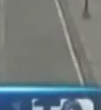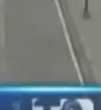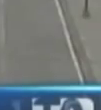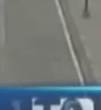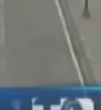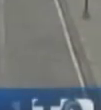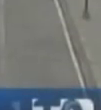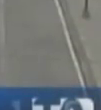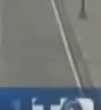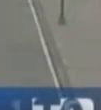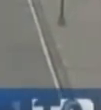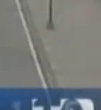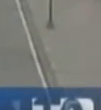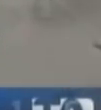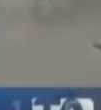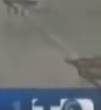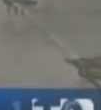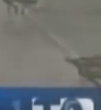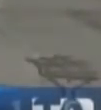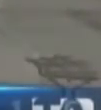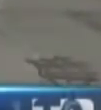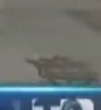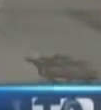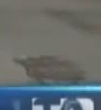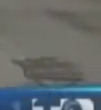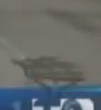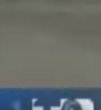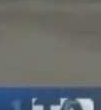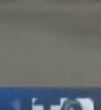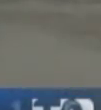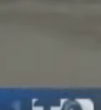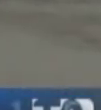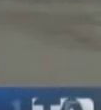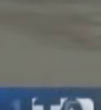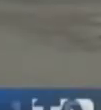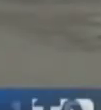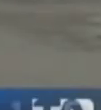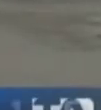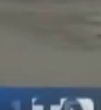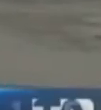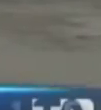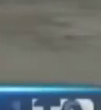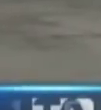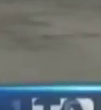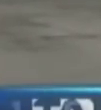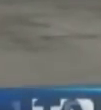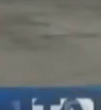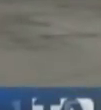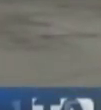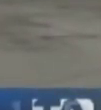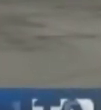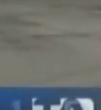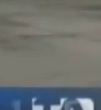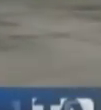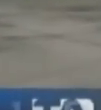Seguridad EQ911, más conocida como Playas, está situada en el sureste del país, a orillas del Océano Pacífico, a unos